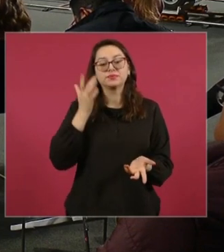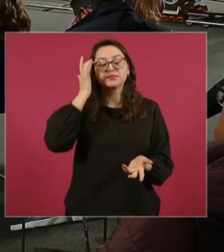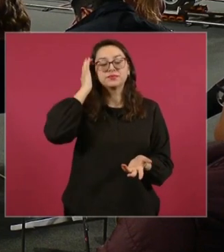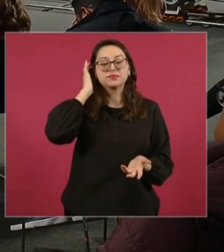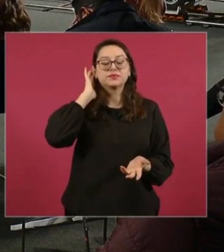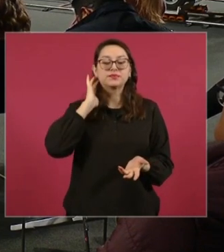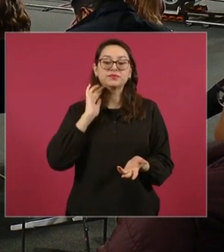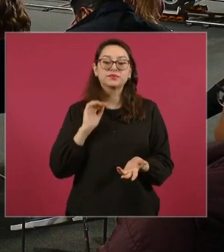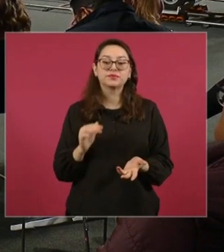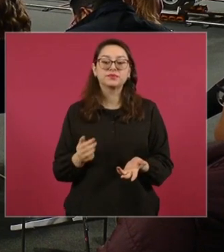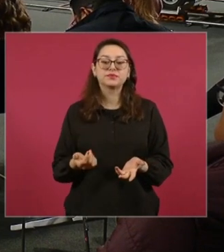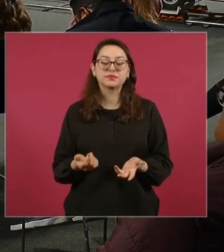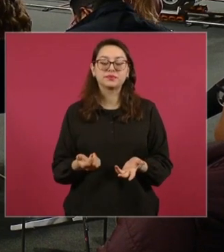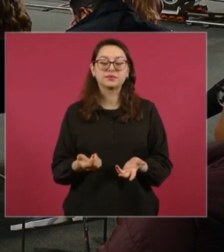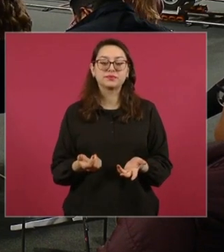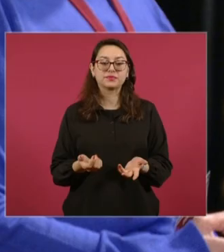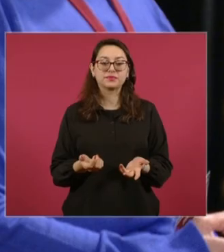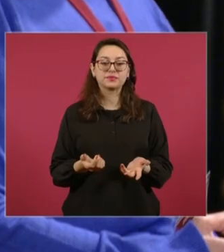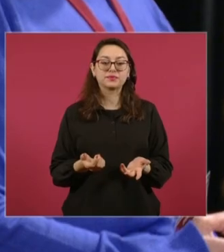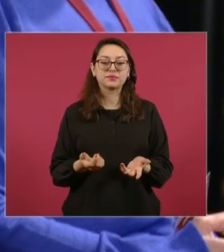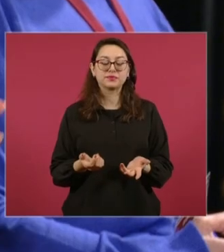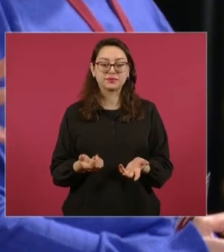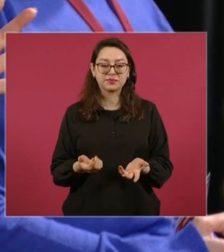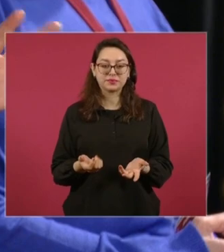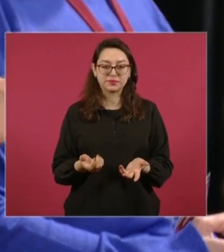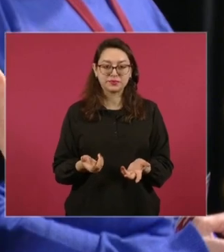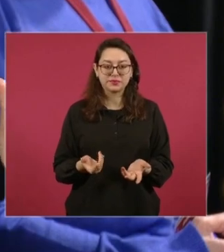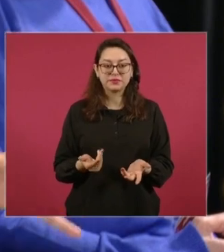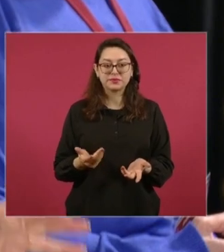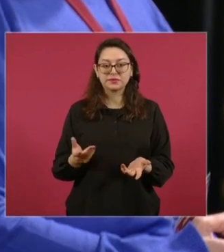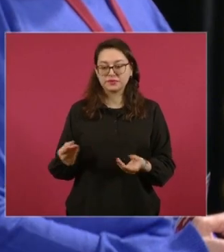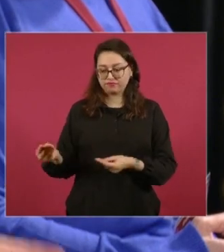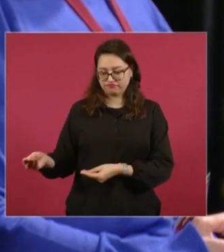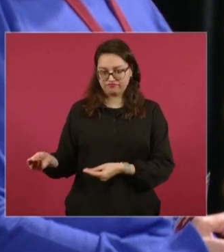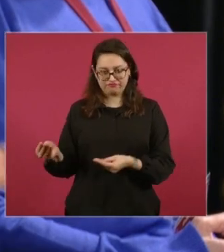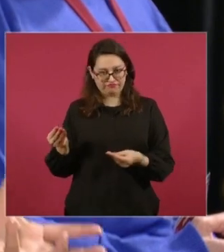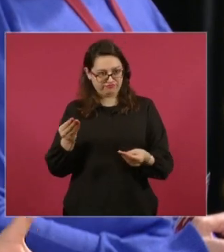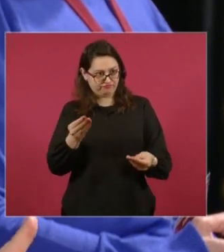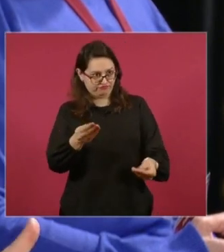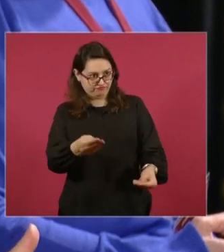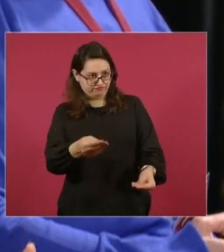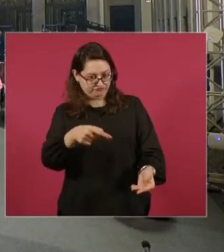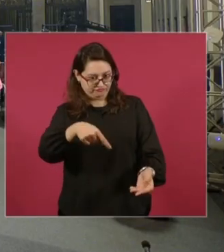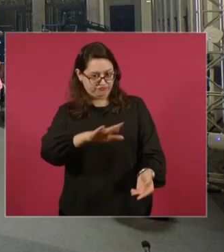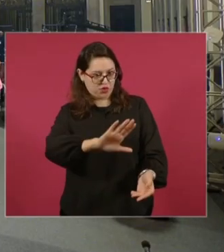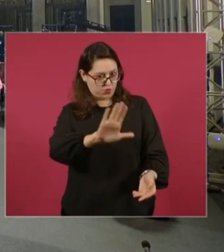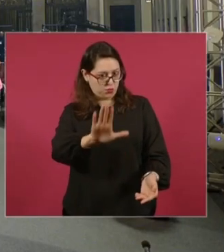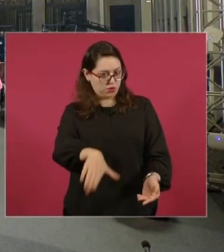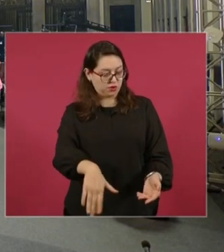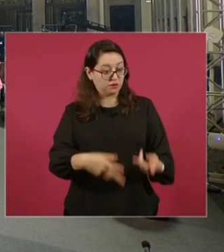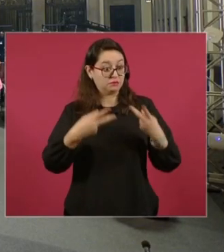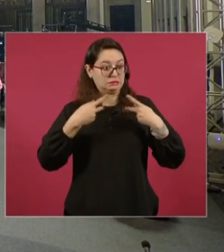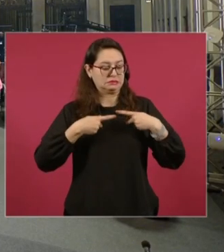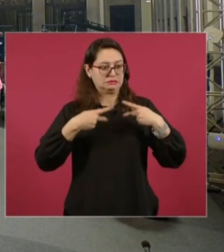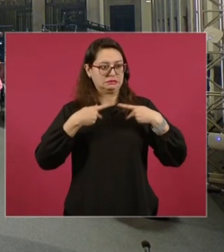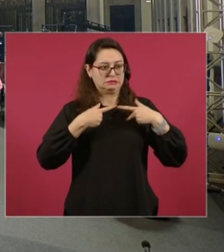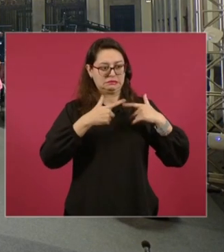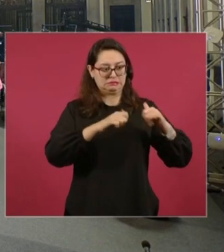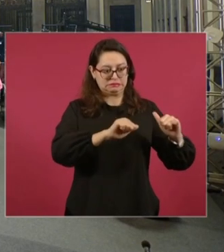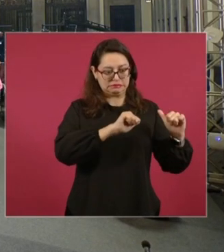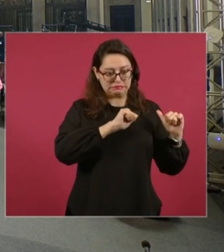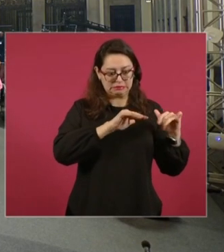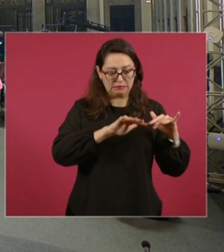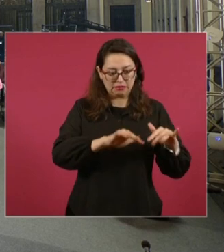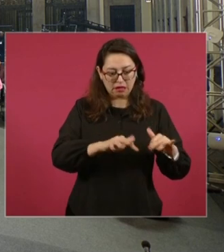Llegó la acta de defunción, toda la gente se reunió porque se tenía que realizar la